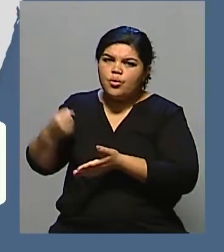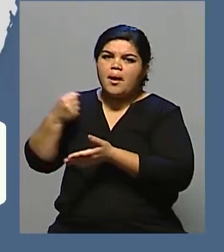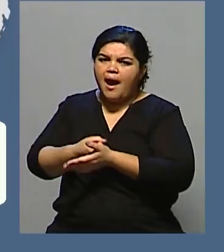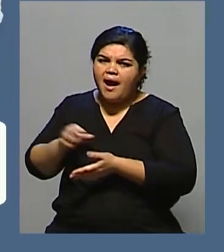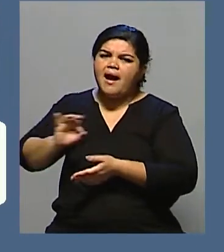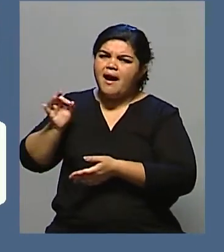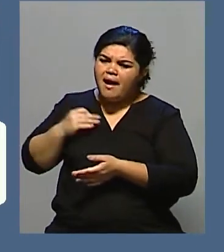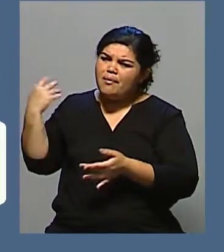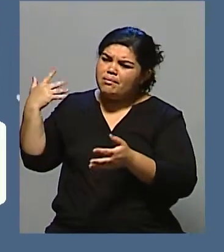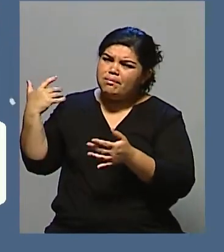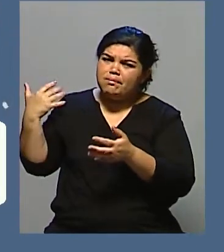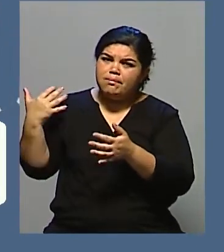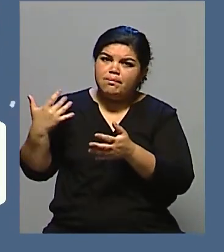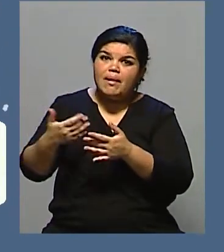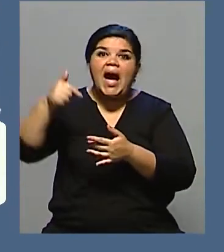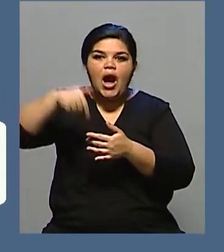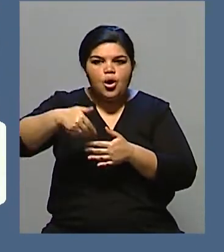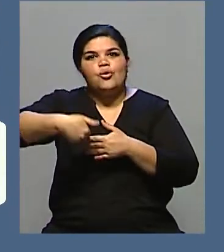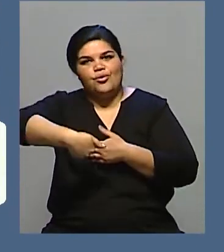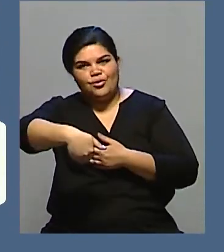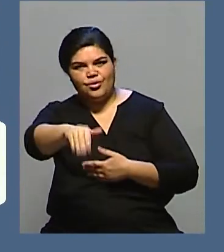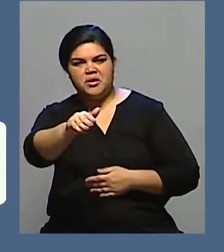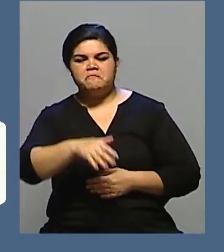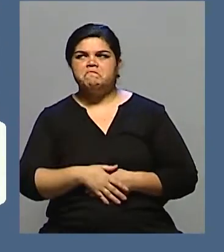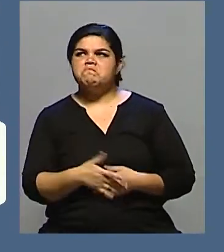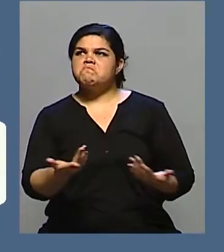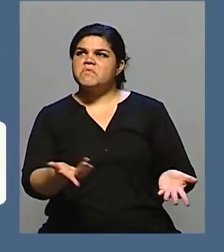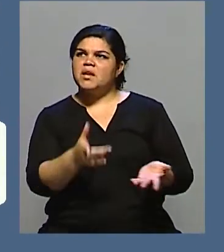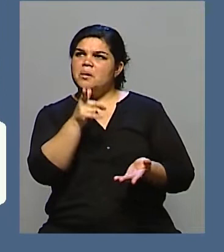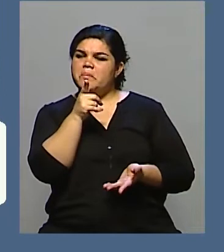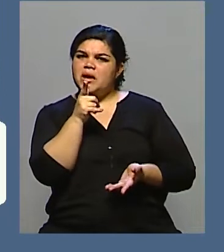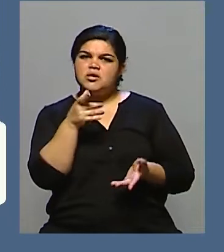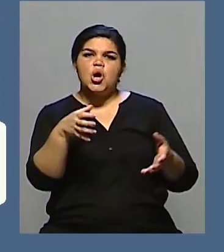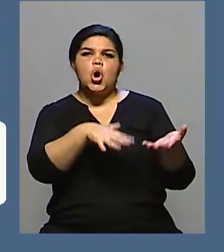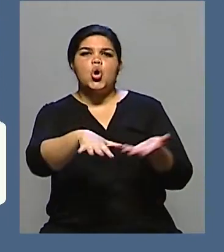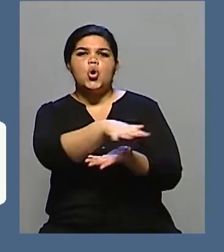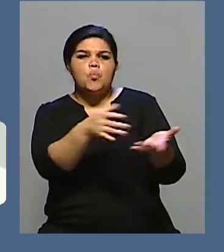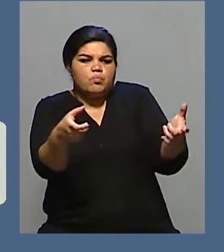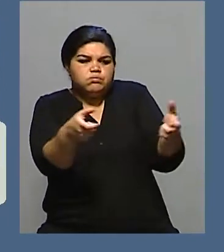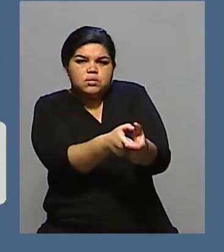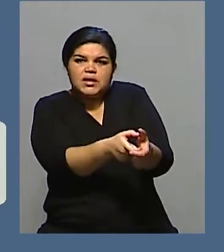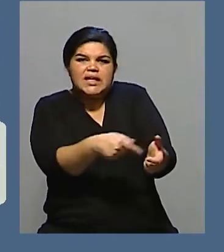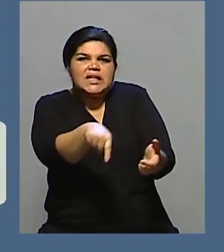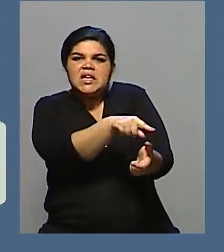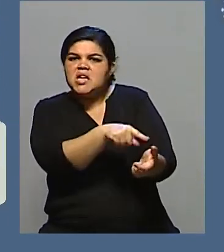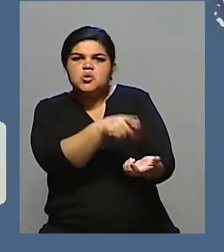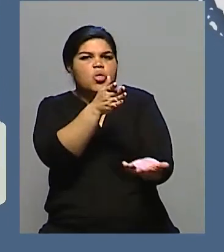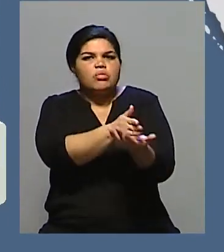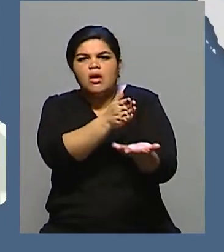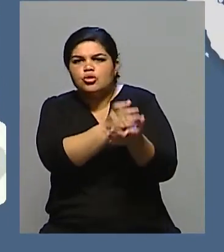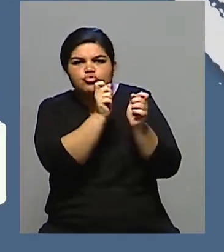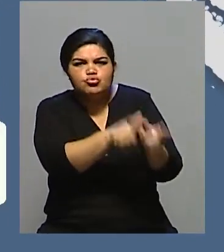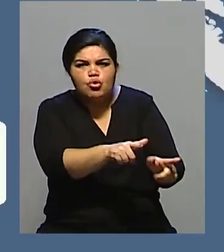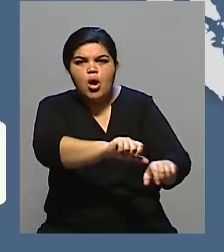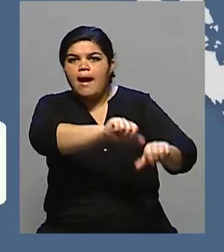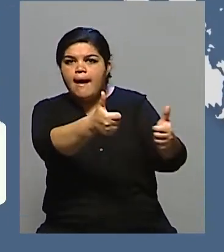las minorías, para mí no tienen que temer absolutamente nada, porque los derechos que han conquistado hasta